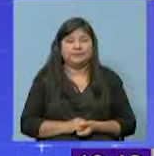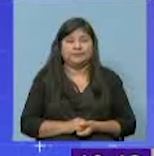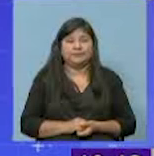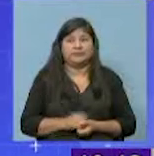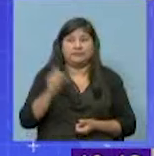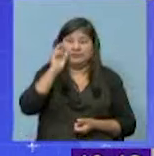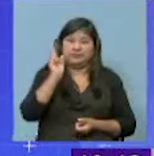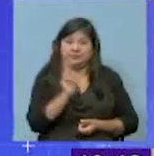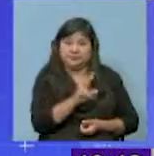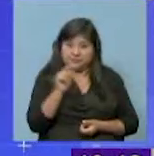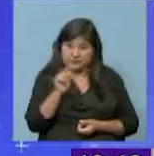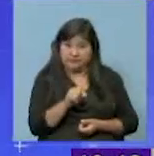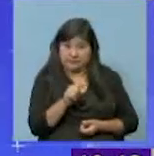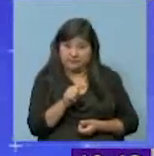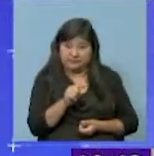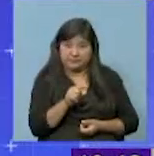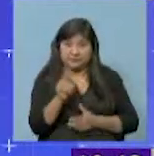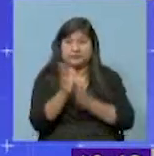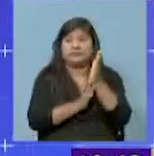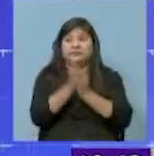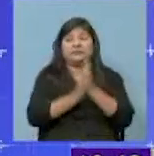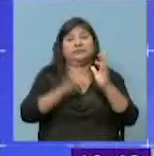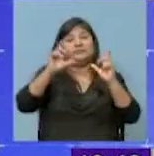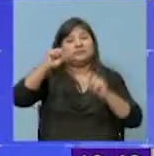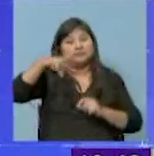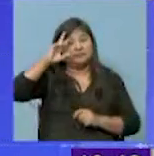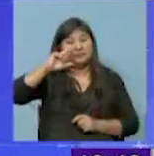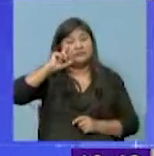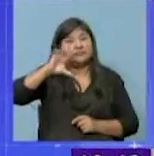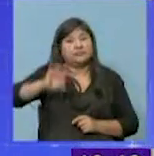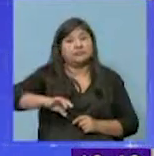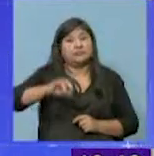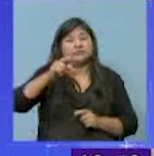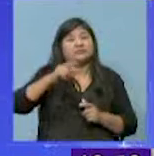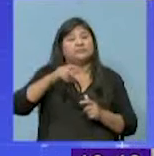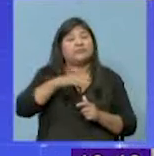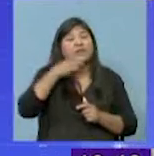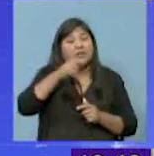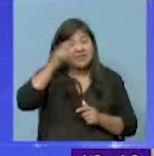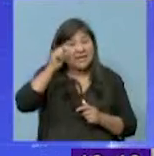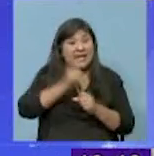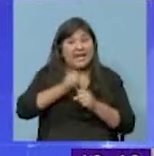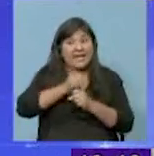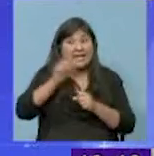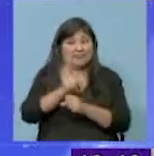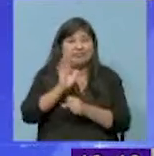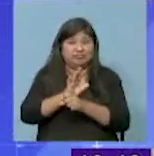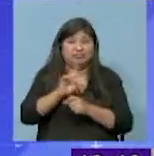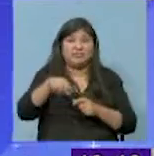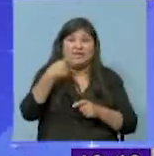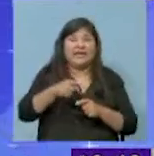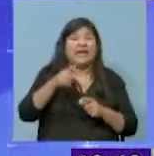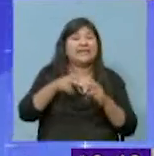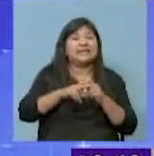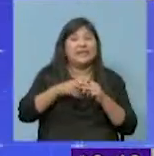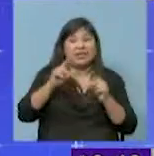se toman exámenes, la Escuela de Comercio José Ingenieros y la Técnica número 1 Coronel Álvarez Prado.